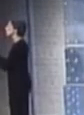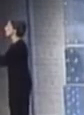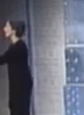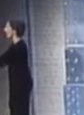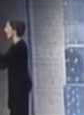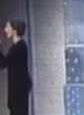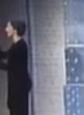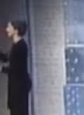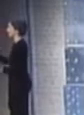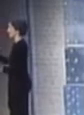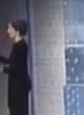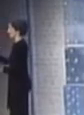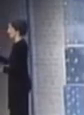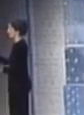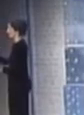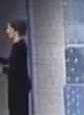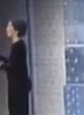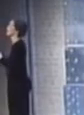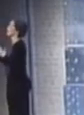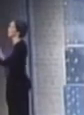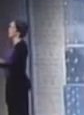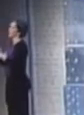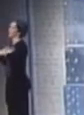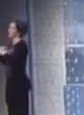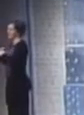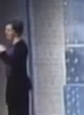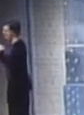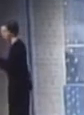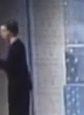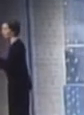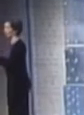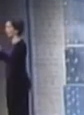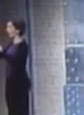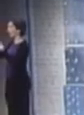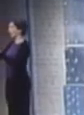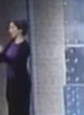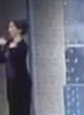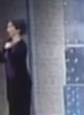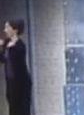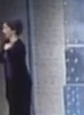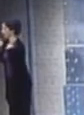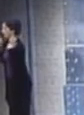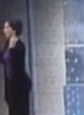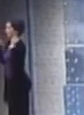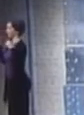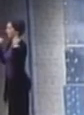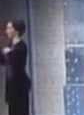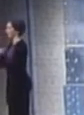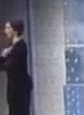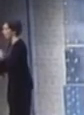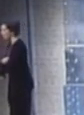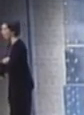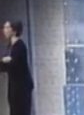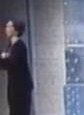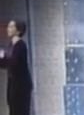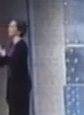socialmente. Y bueno, la parte de que tiene que ver con la salud, con la educación física, con la